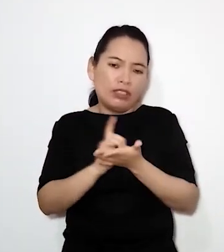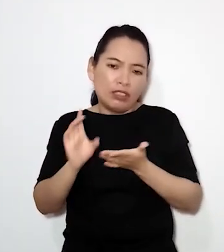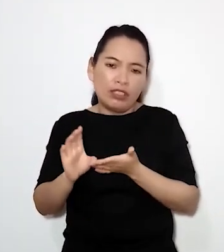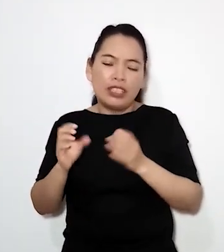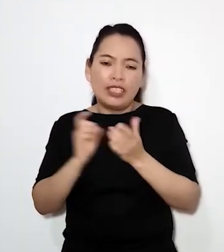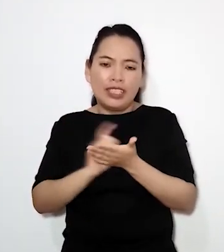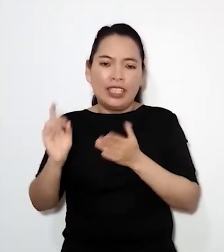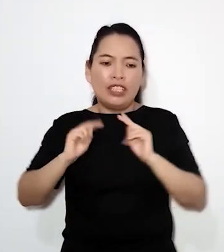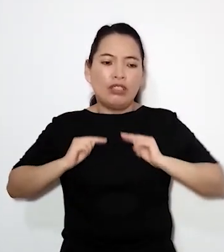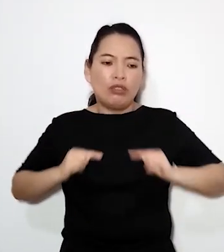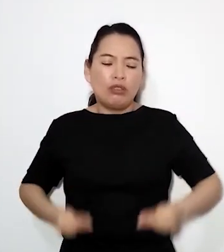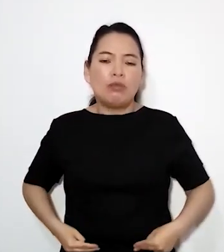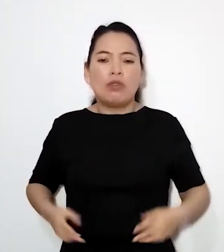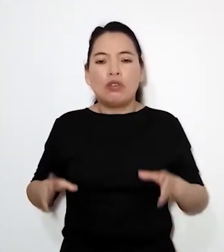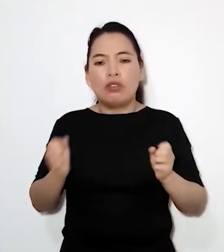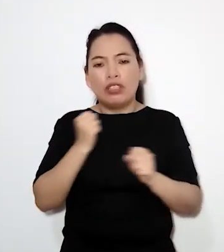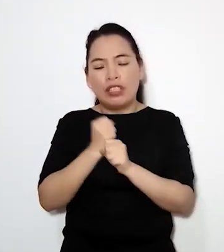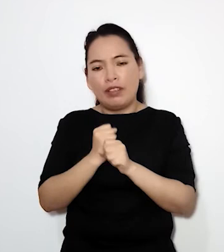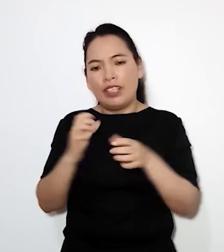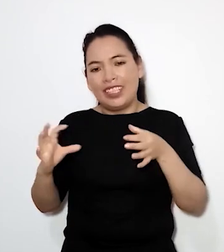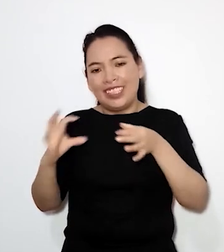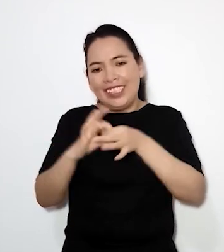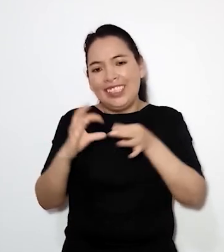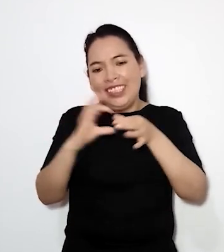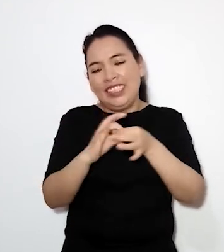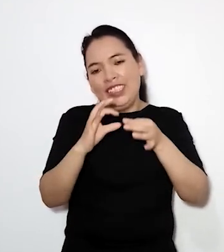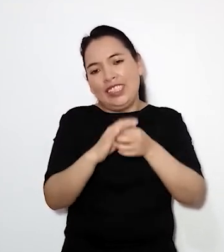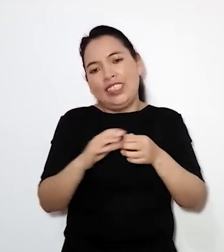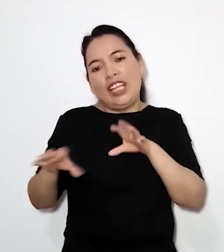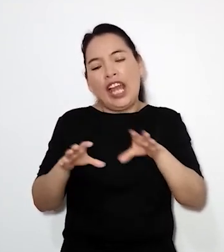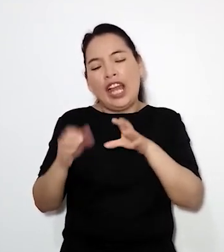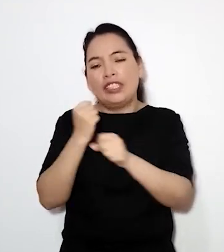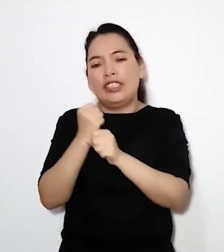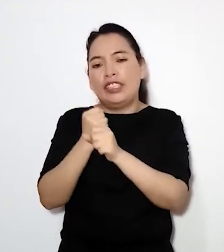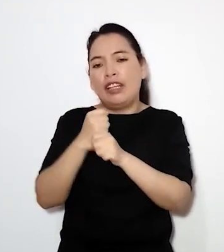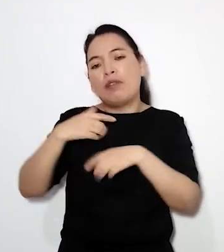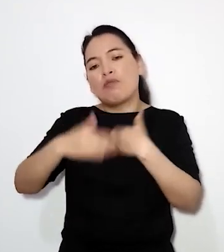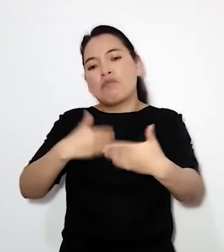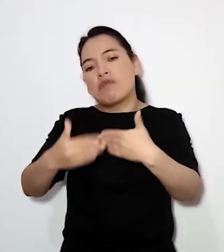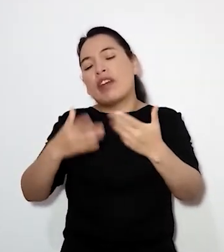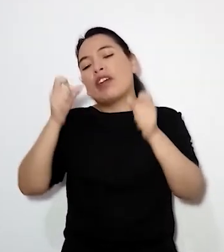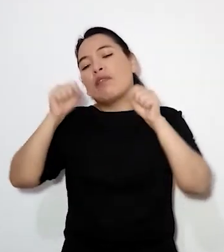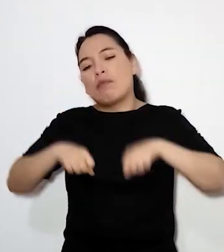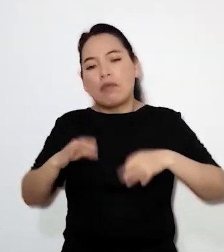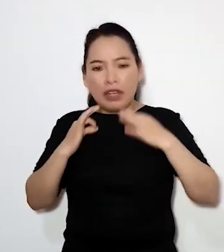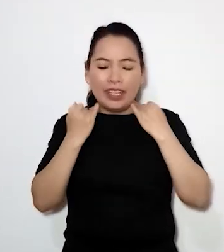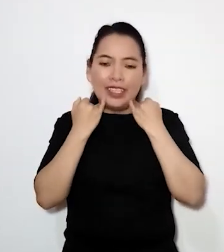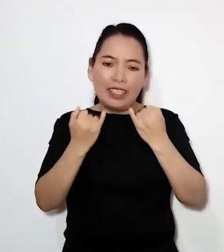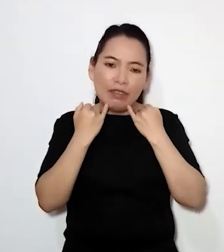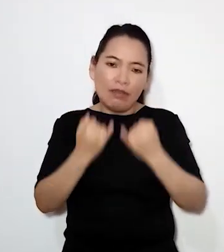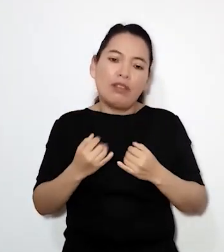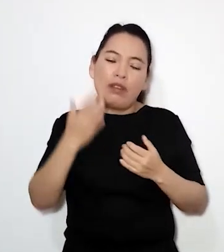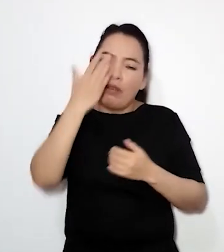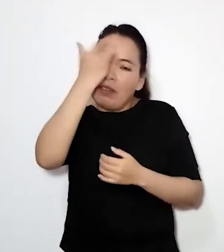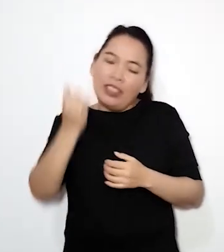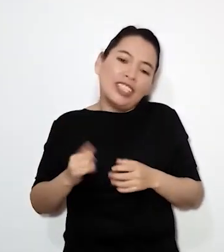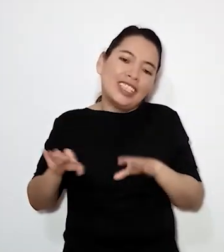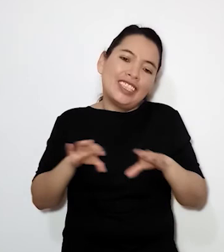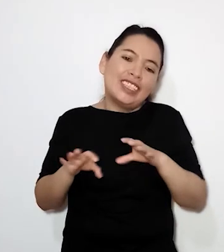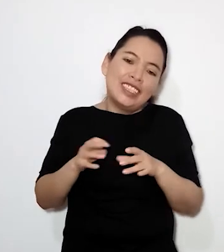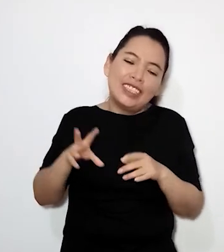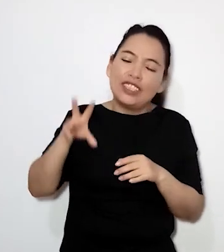hagan solicitudes concretas de participación, exijan al Estado que informe por qué no se hizo esa participación, o si se hizo, por qué no se